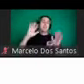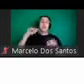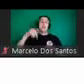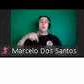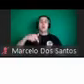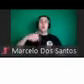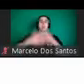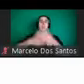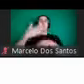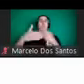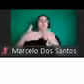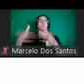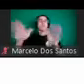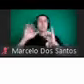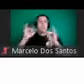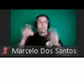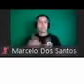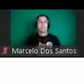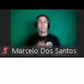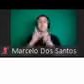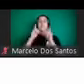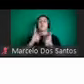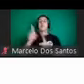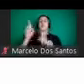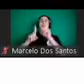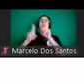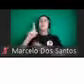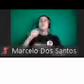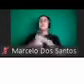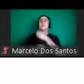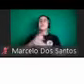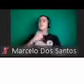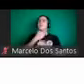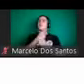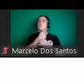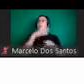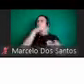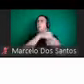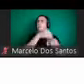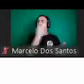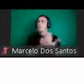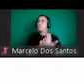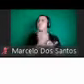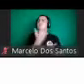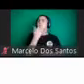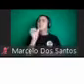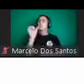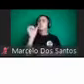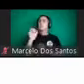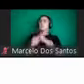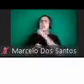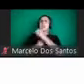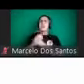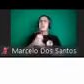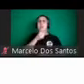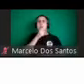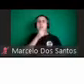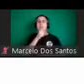de personas con más de 60 años, que en algunos casos eran personas con discapacidad también.